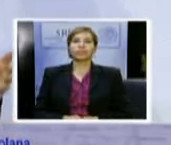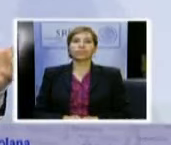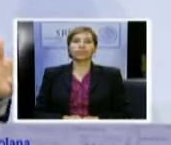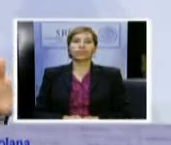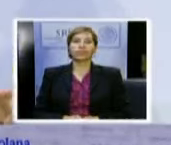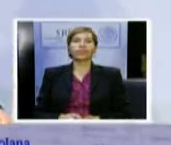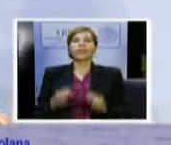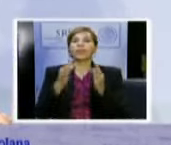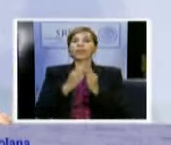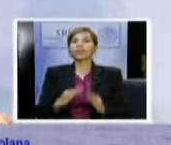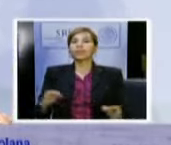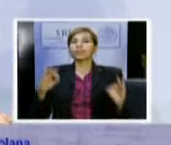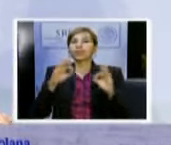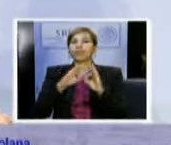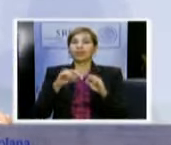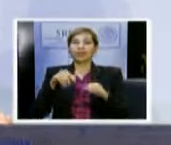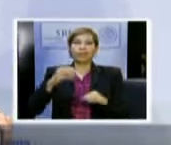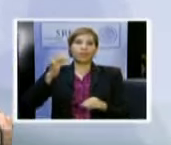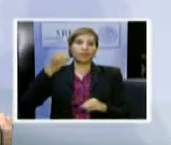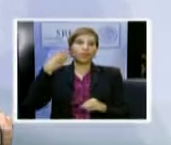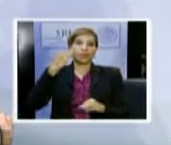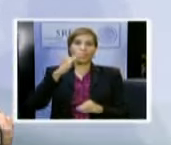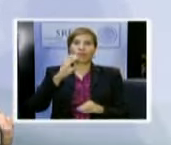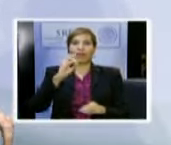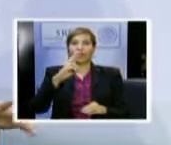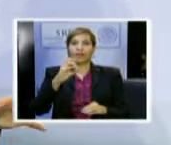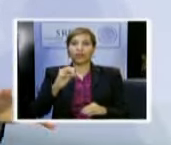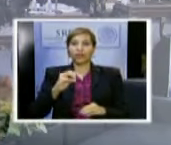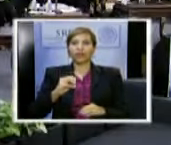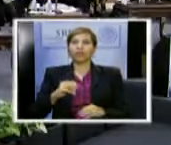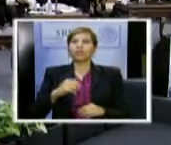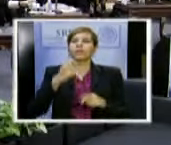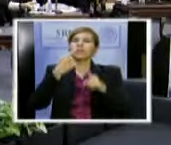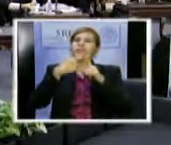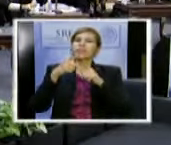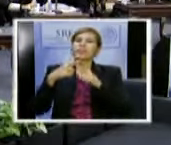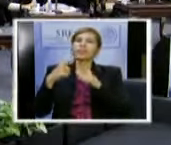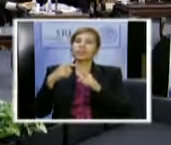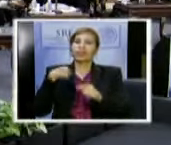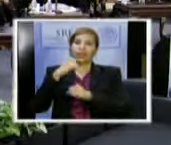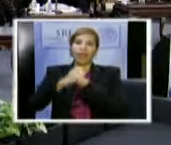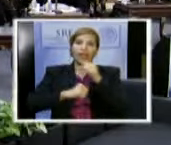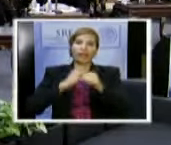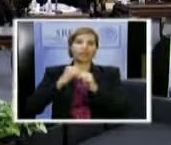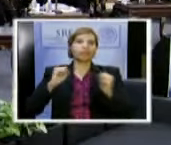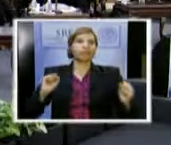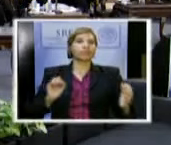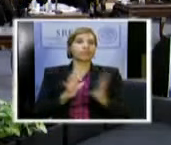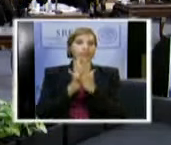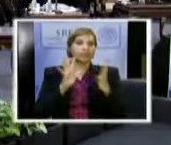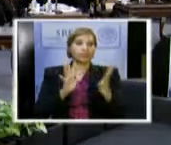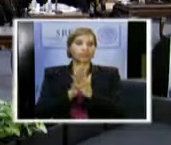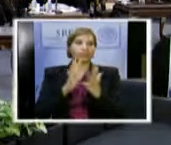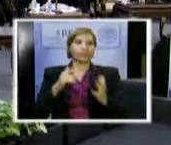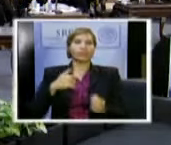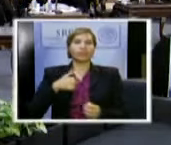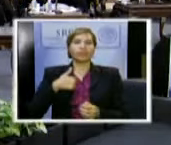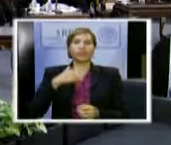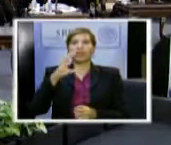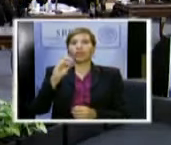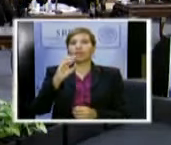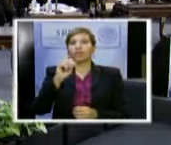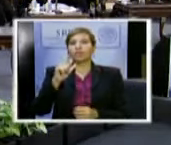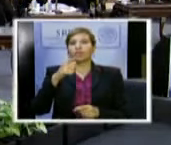la importancia de este foro. En mis diferentes años de haber participado como cónsul